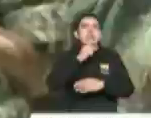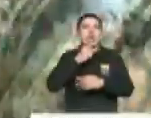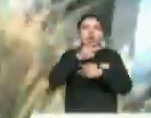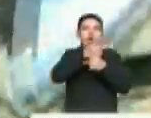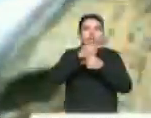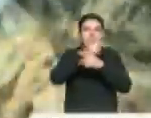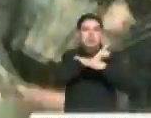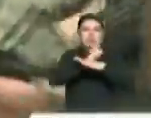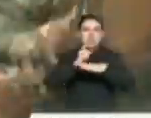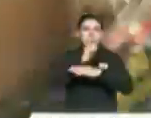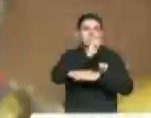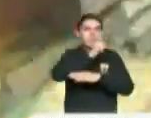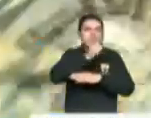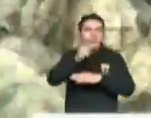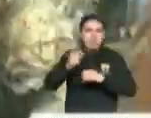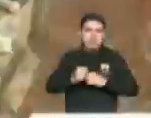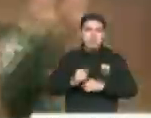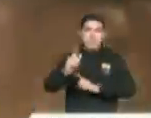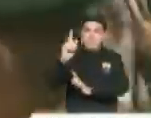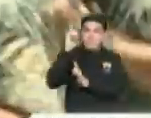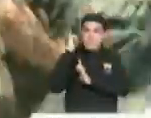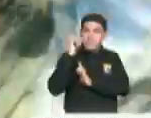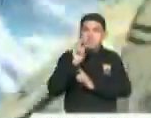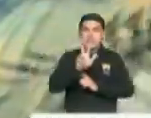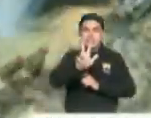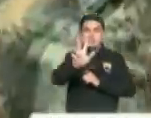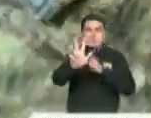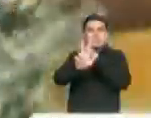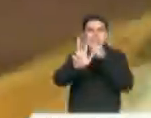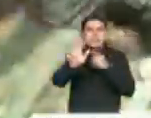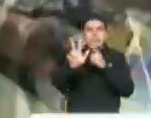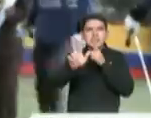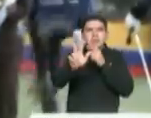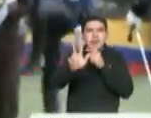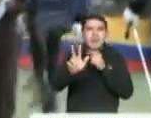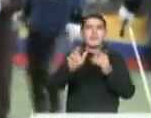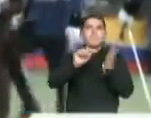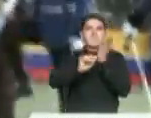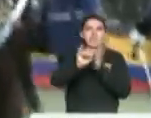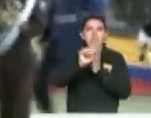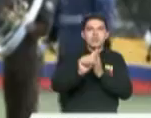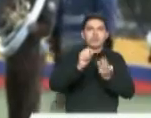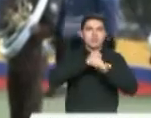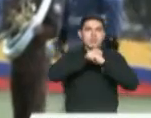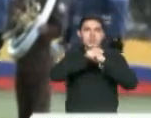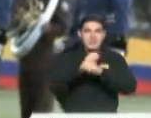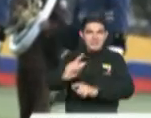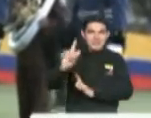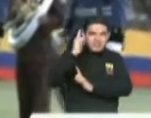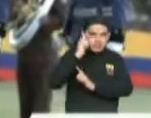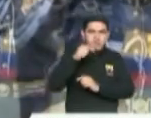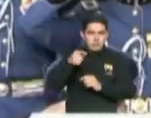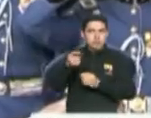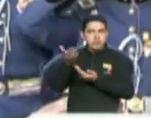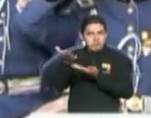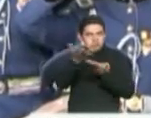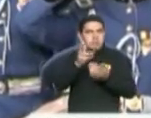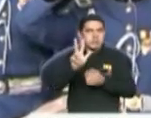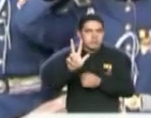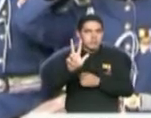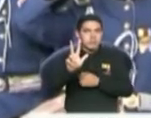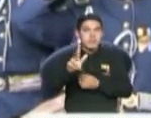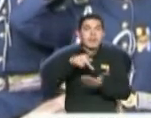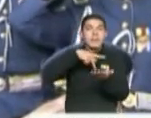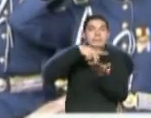en el caso de los militares la terna deberá ser presentada por el ministro de defensa las modificaciones en cuanto a pagos del issfa e